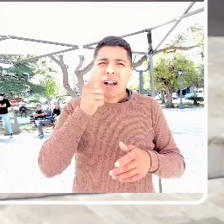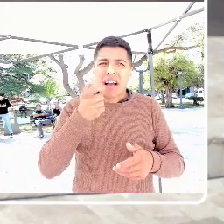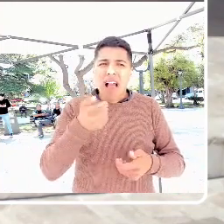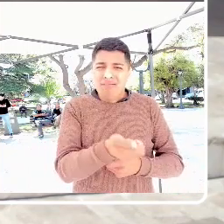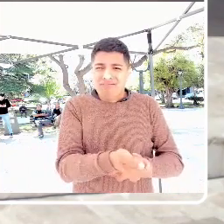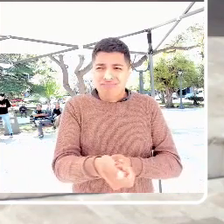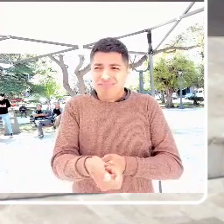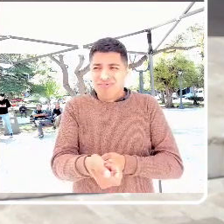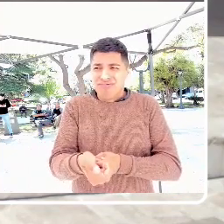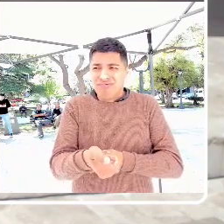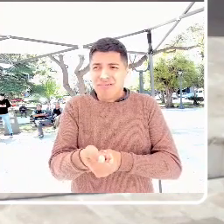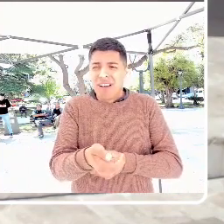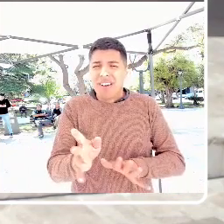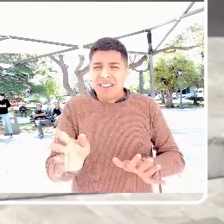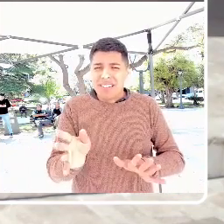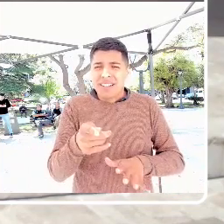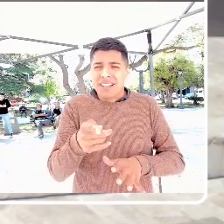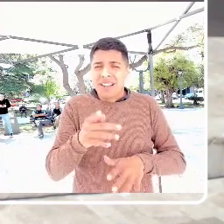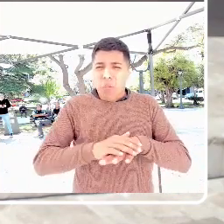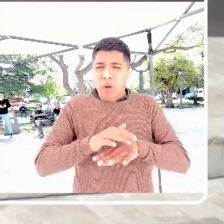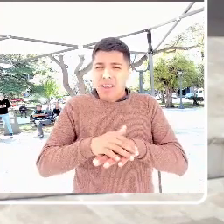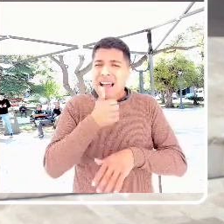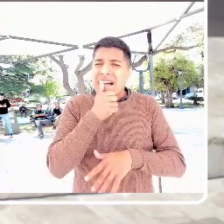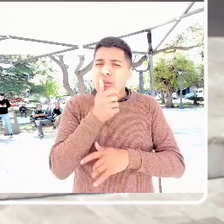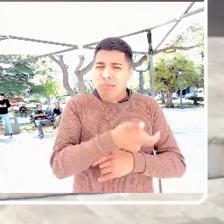ha marcado, ¿sí?